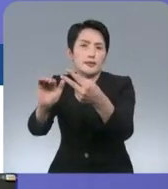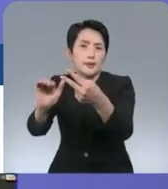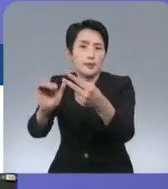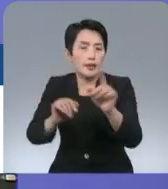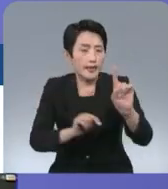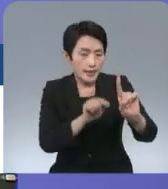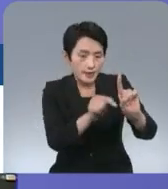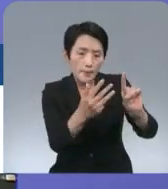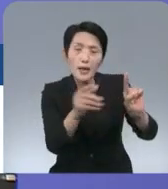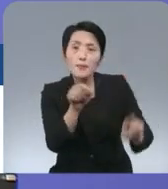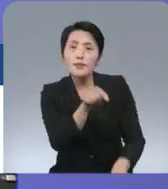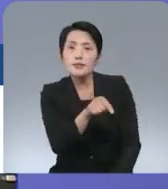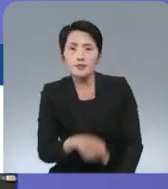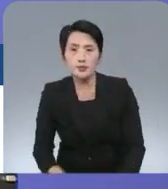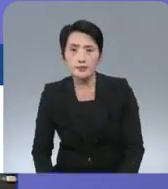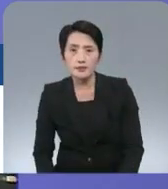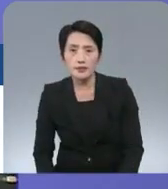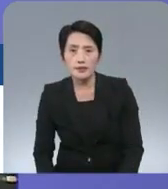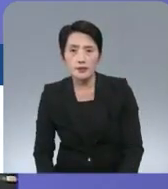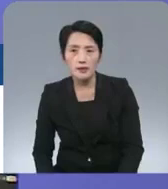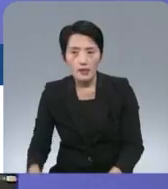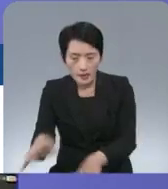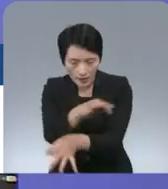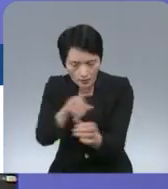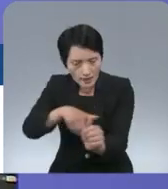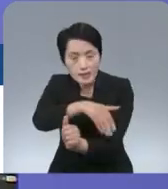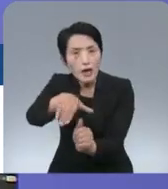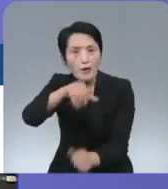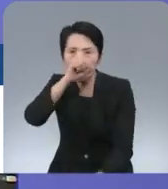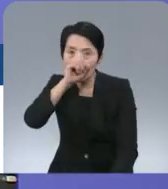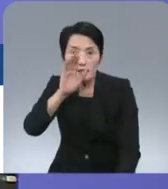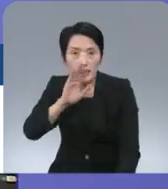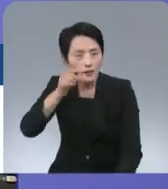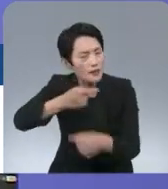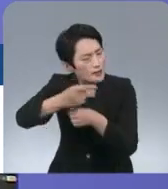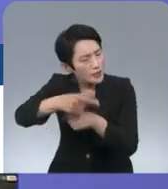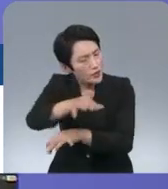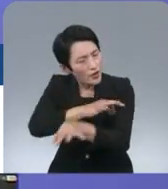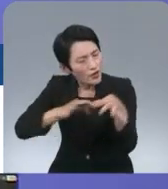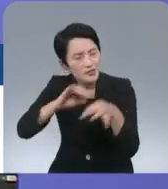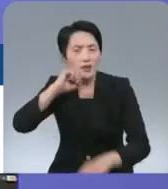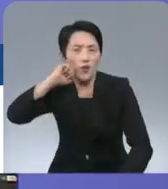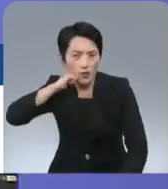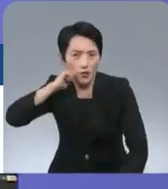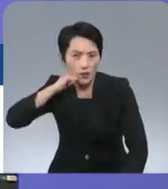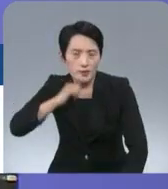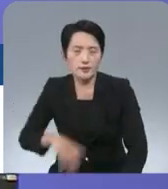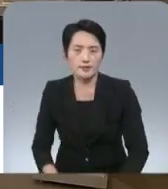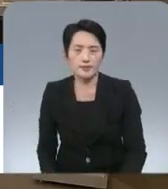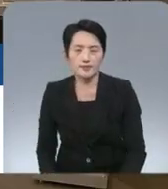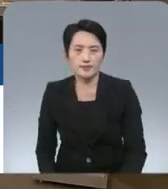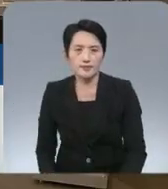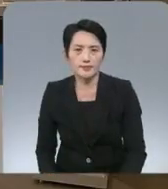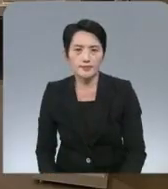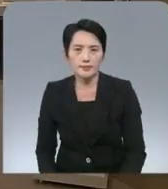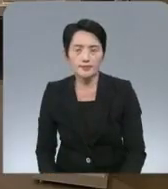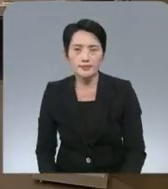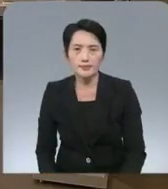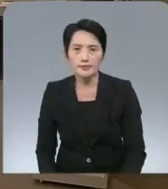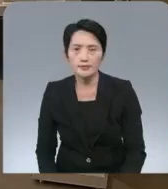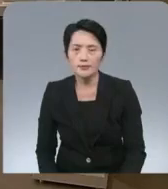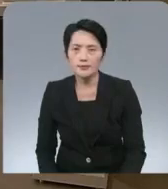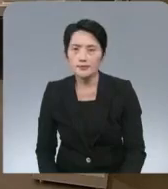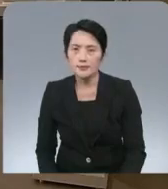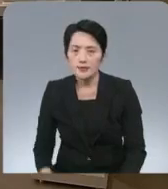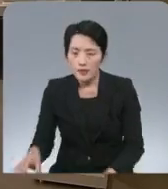surcoreana entrarán recesión en 2023 registrando apenas un crecimiento del 1, ciento sin embargo estima que los